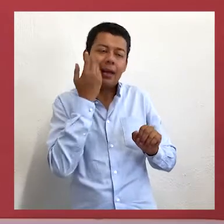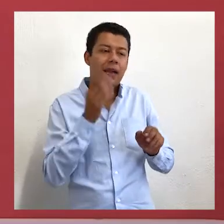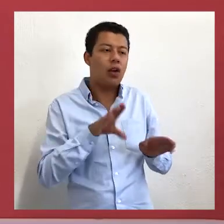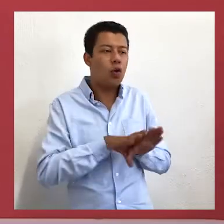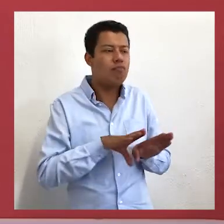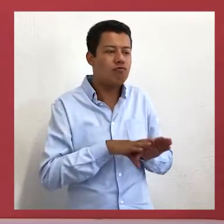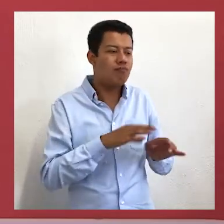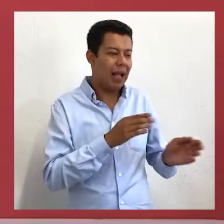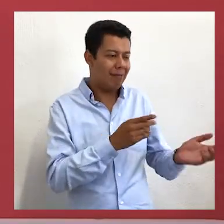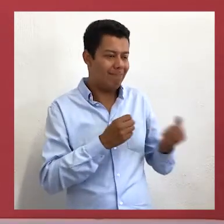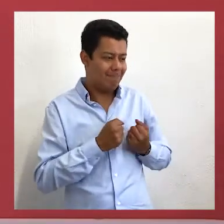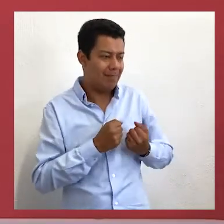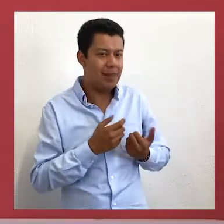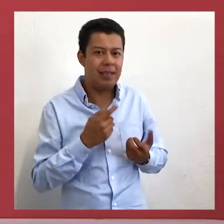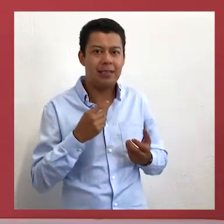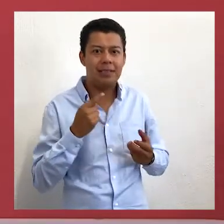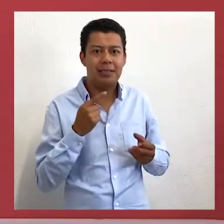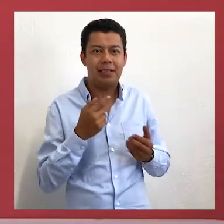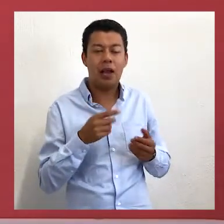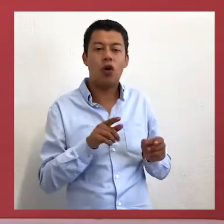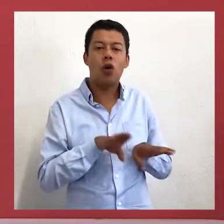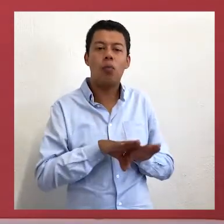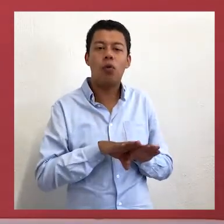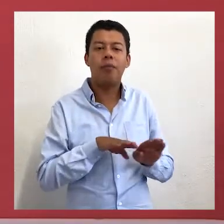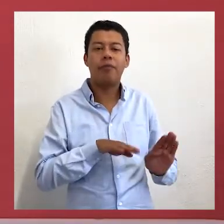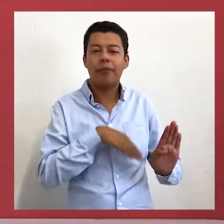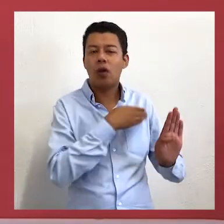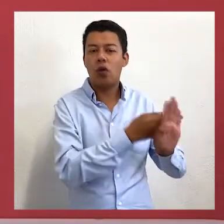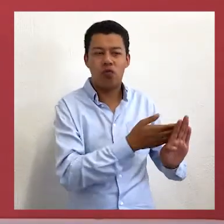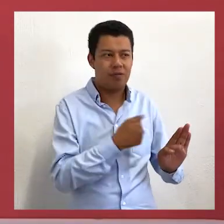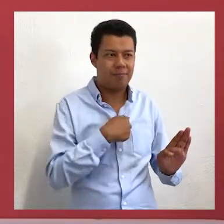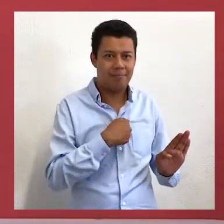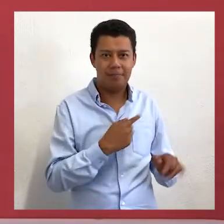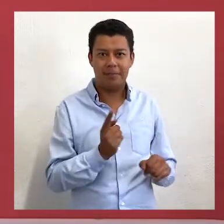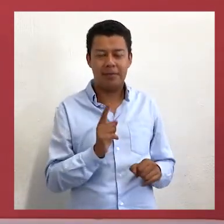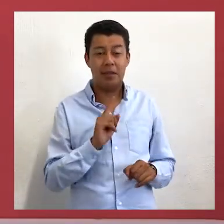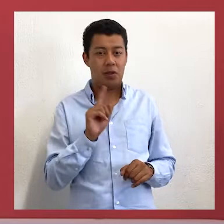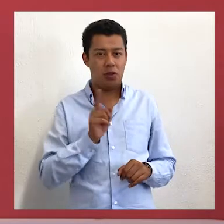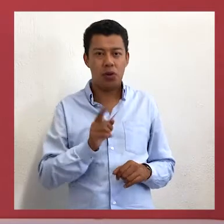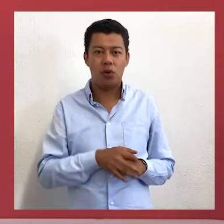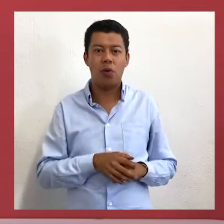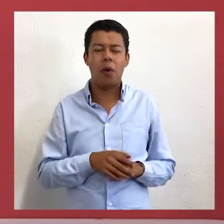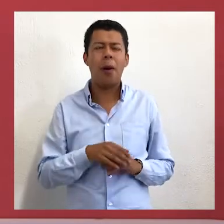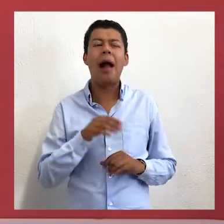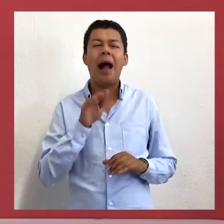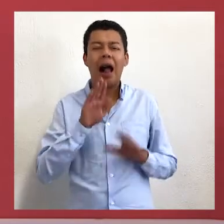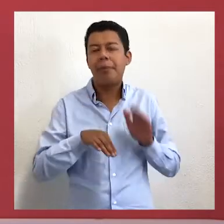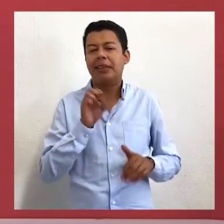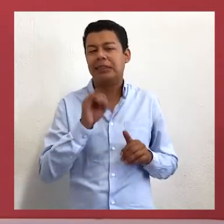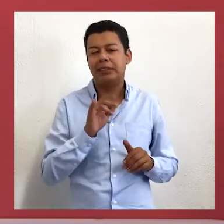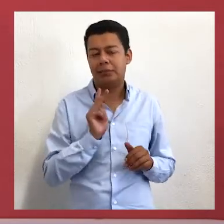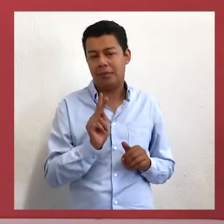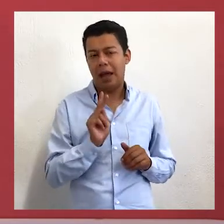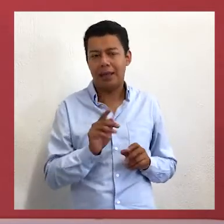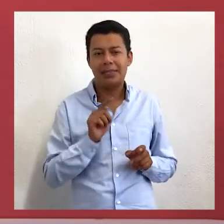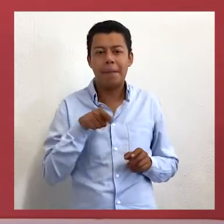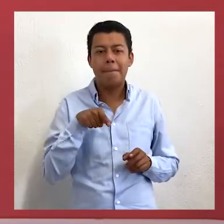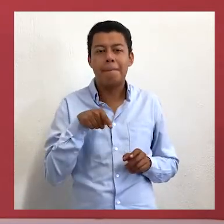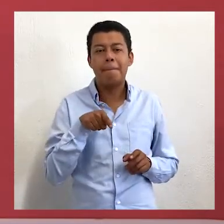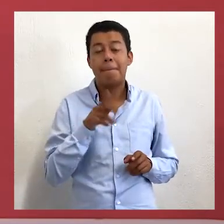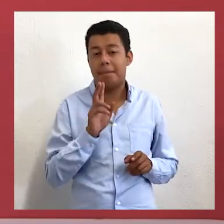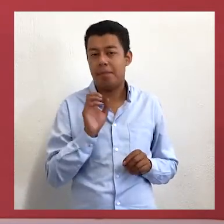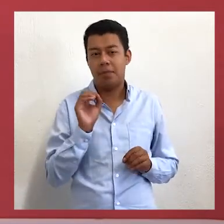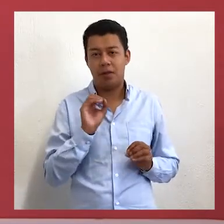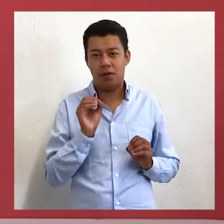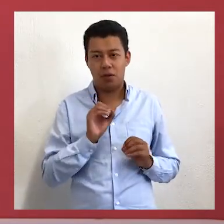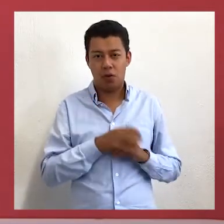cosas que yo no quiero que haga, él las va a hacer. No es así, aunque aparentemente